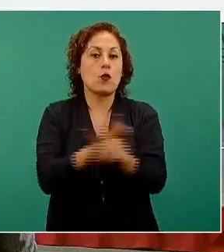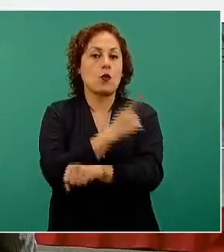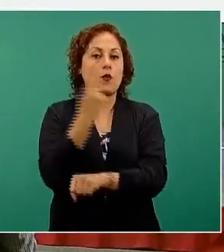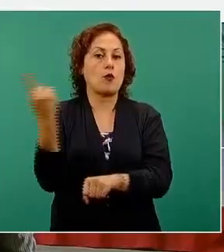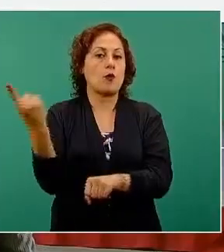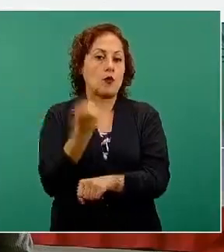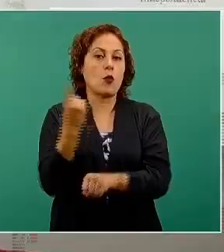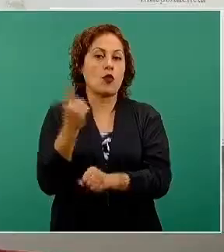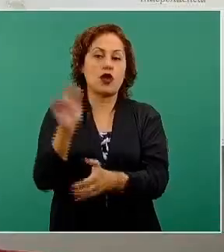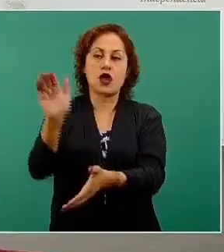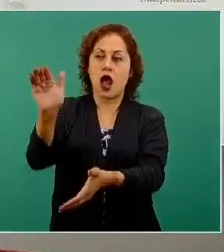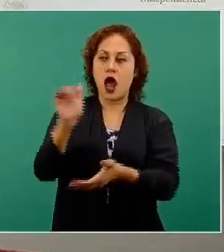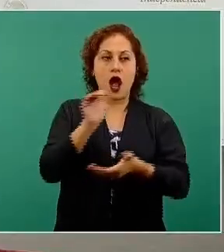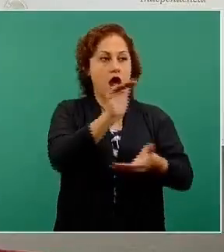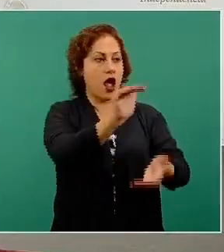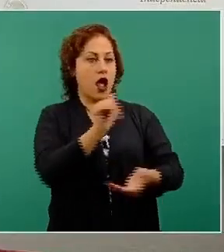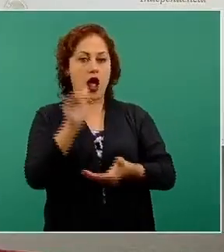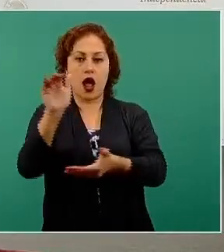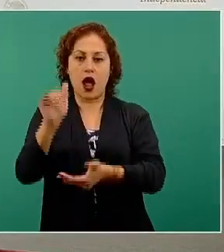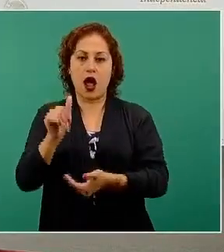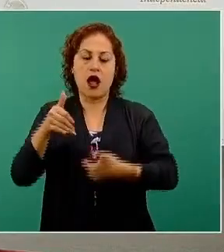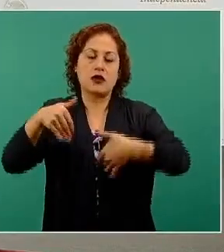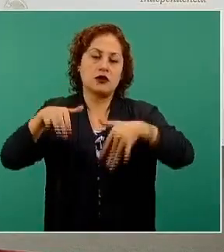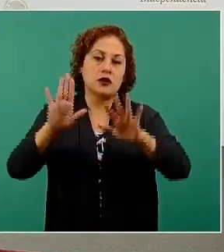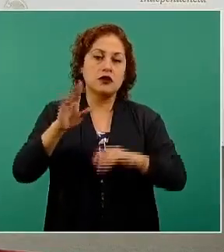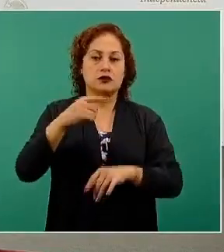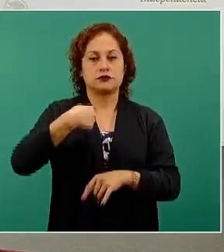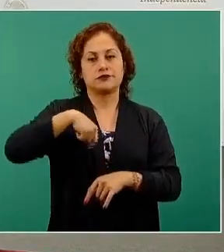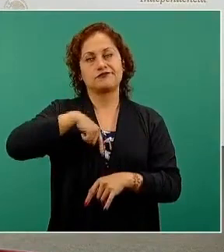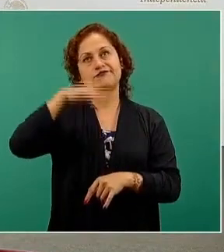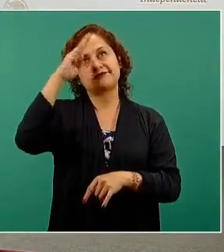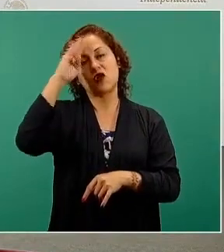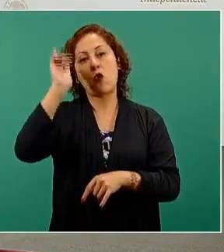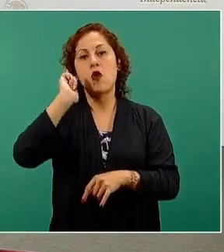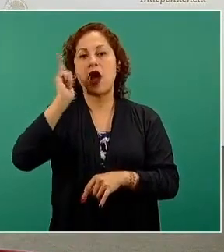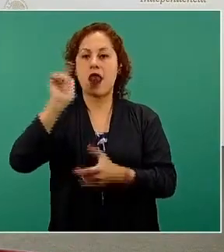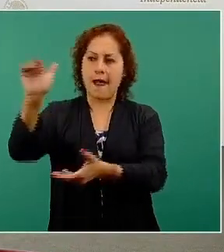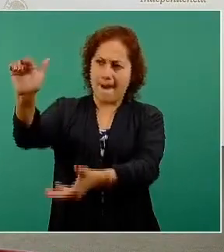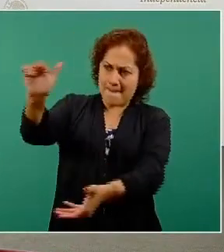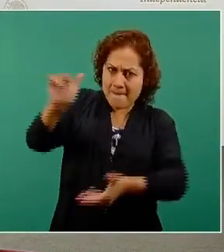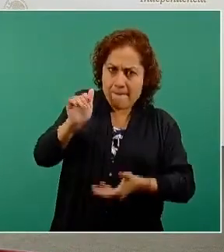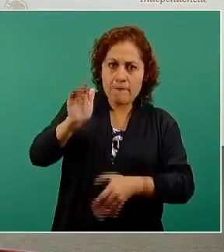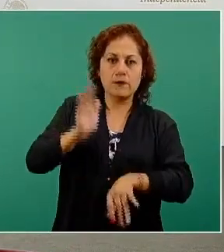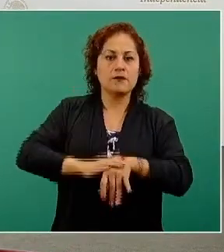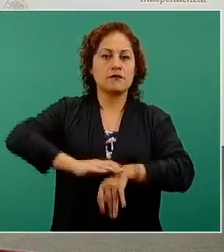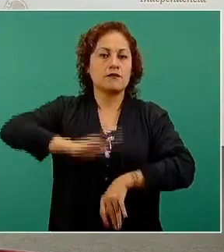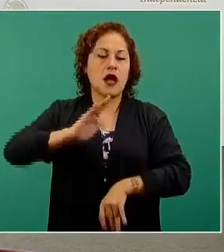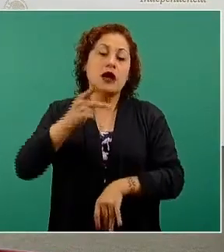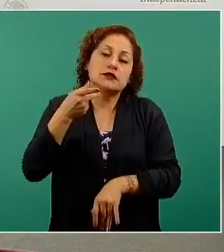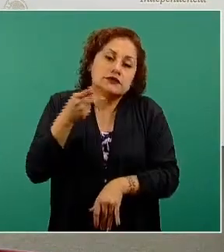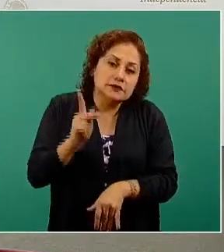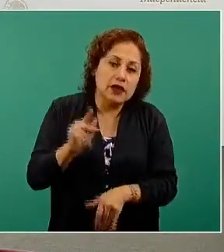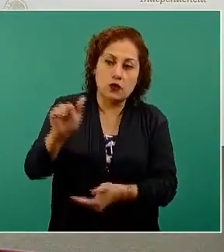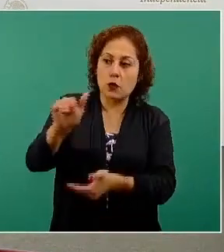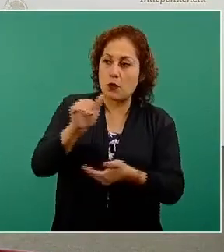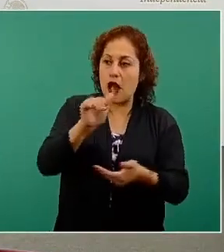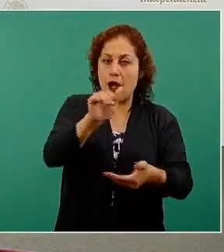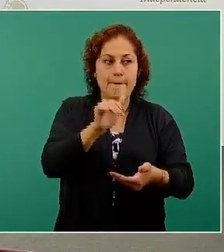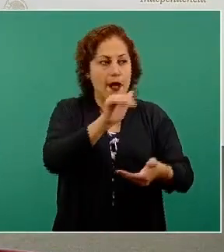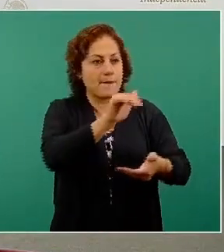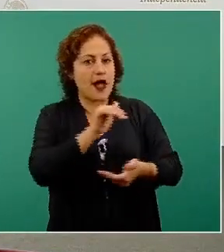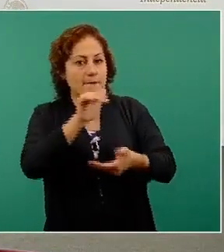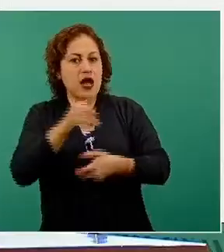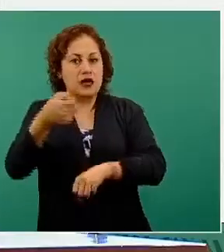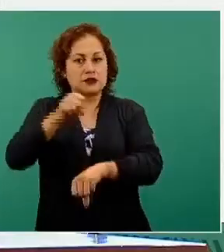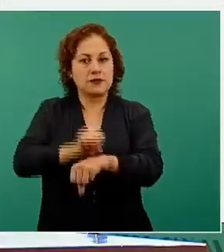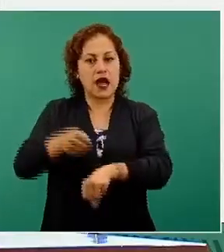más continua, no la que quisiéramos, no al volumen que quisiéramos, pero por lo menos tenemos ya, pues cada